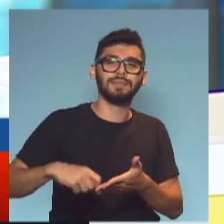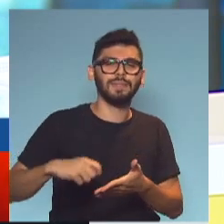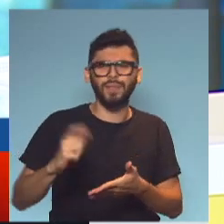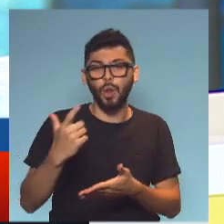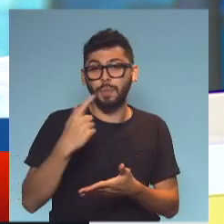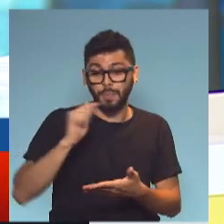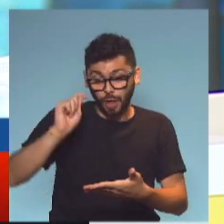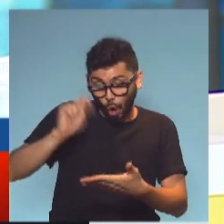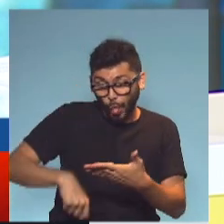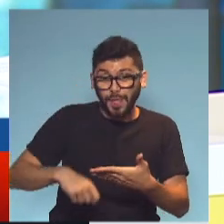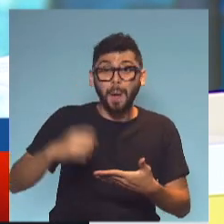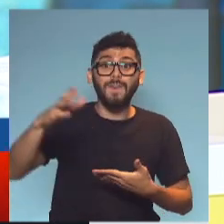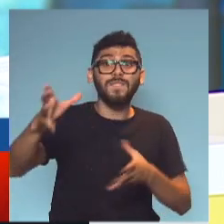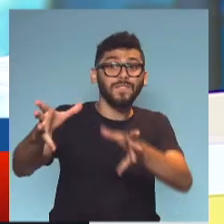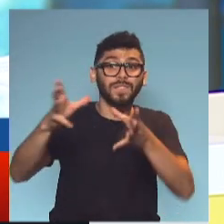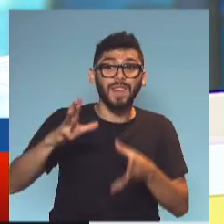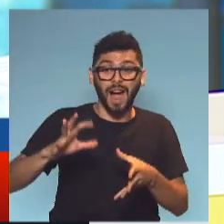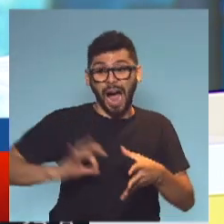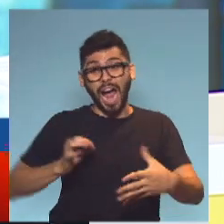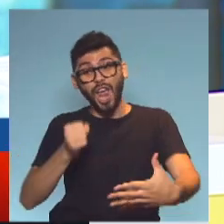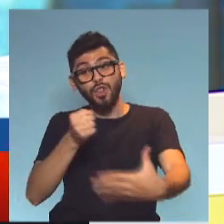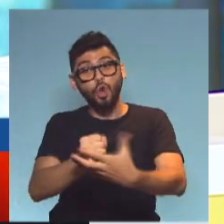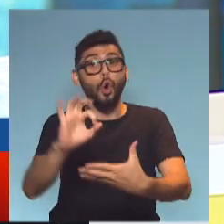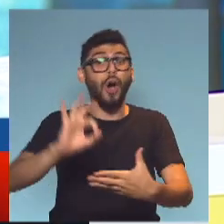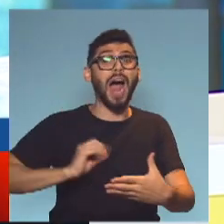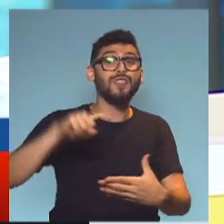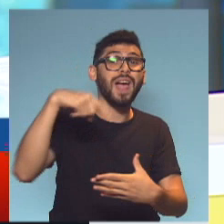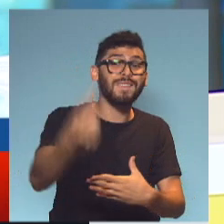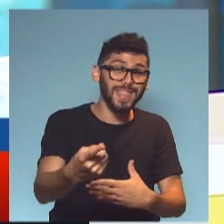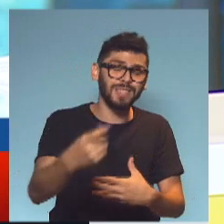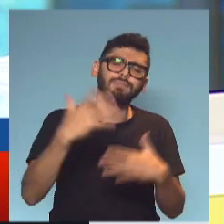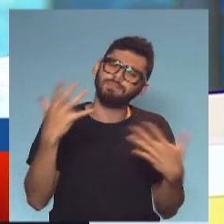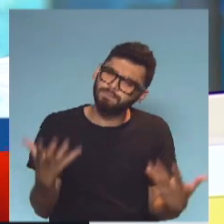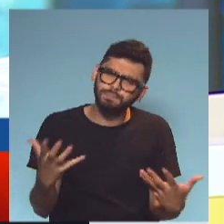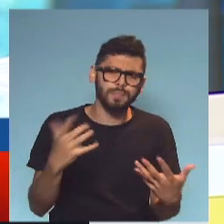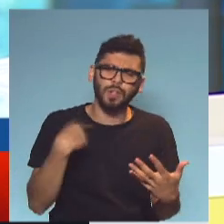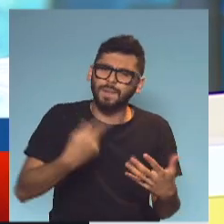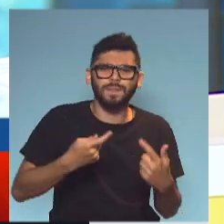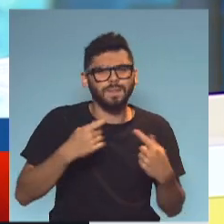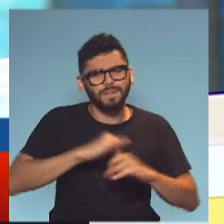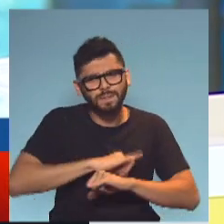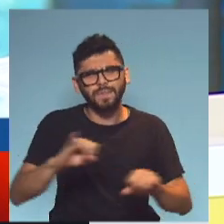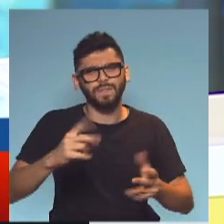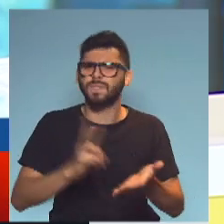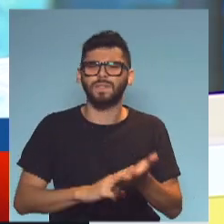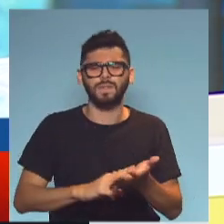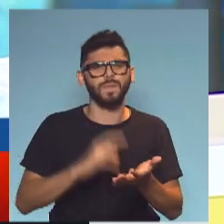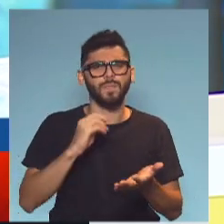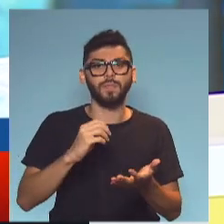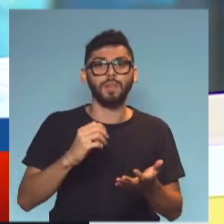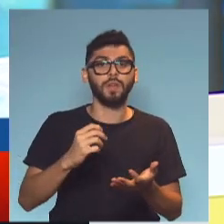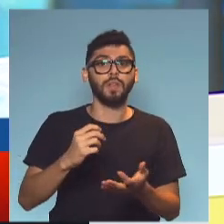serían recién para fin de año o el año que viene. Así que nosotros seguimos insistiendo que toda oportunidad que tenemos para facilitar el acceso